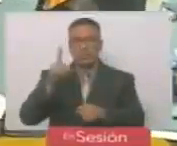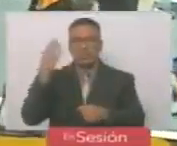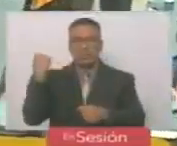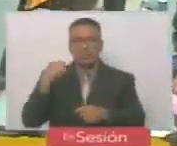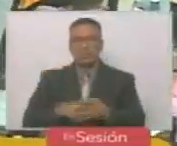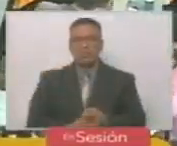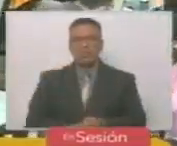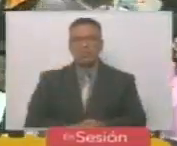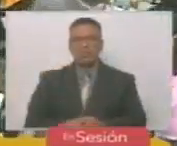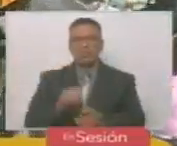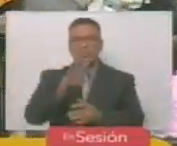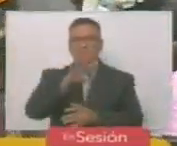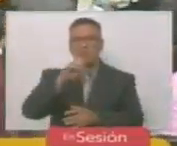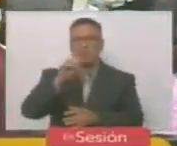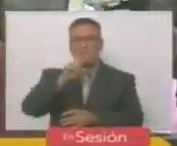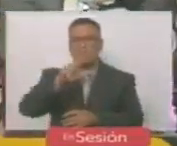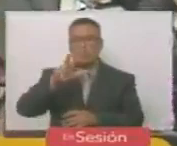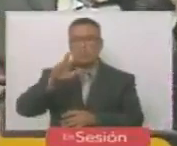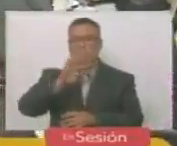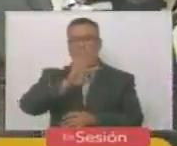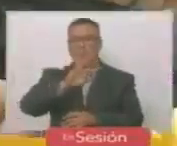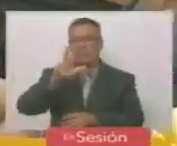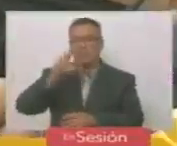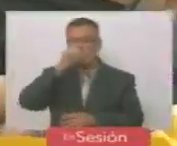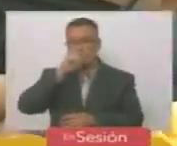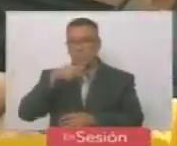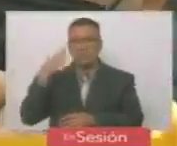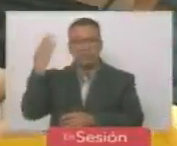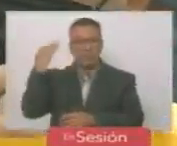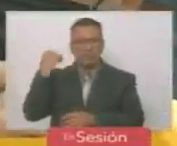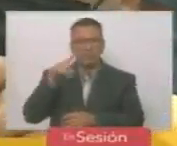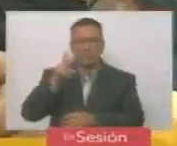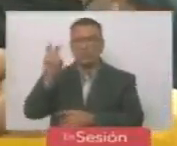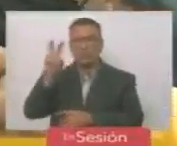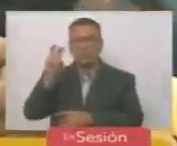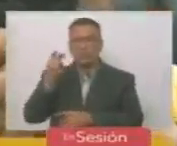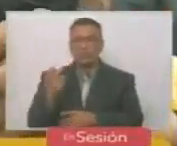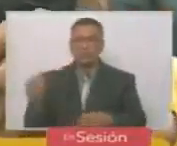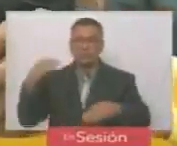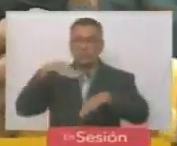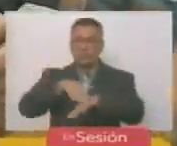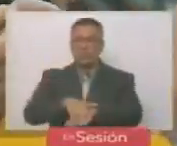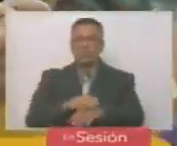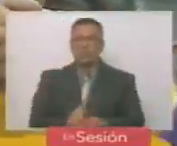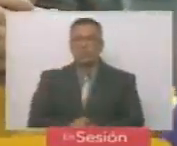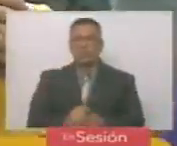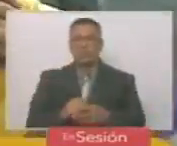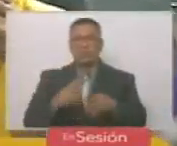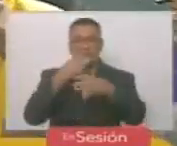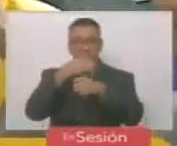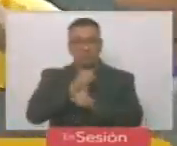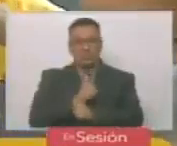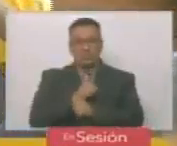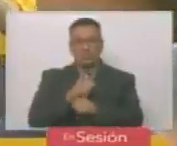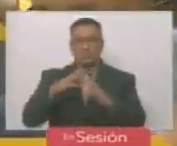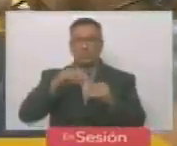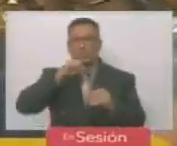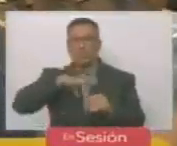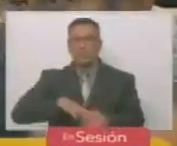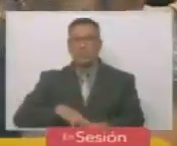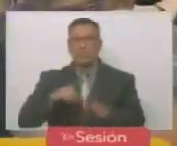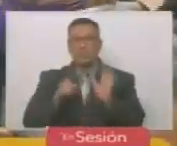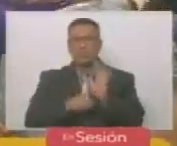hace 43 años y que en esta nueva se incorpora la confiabilidad del historial de los